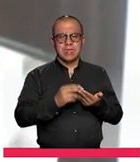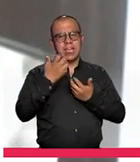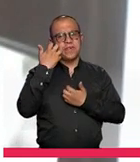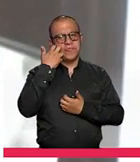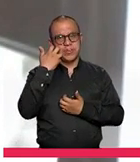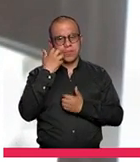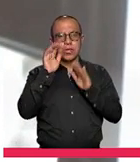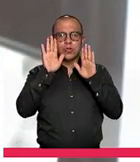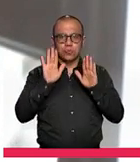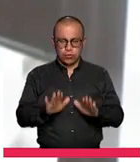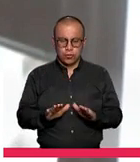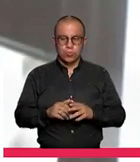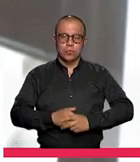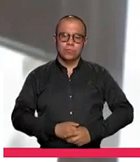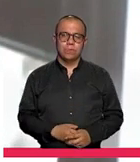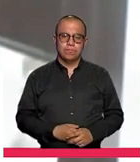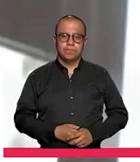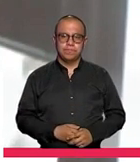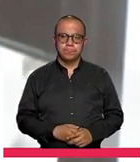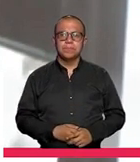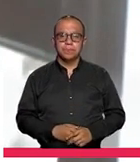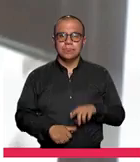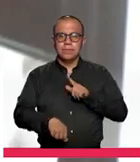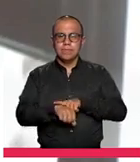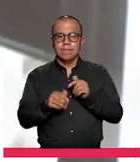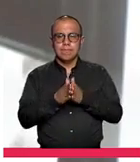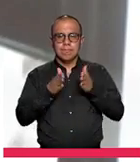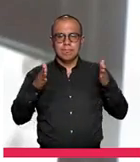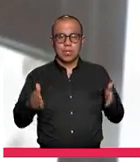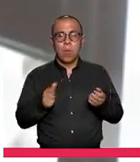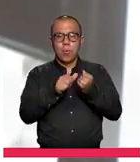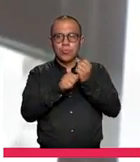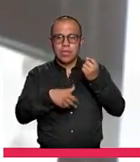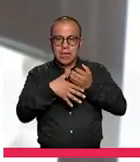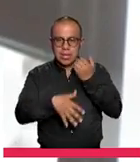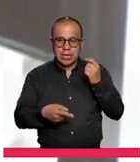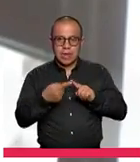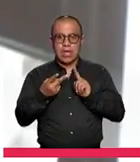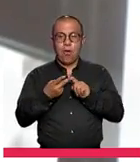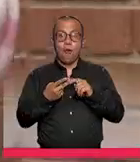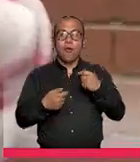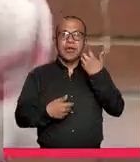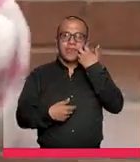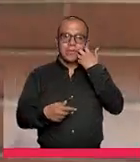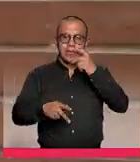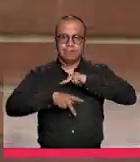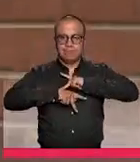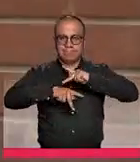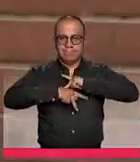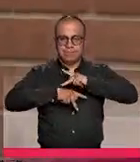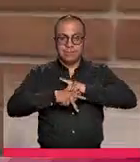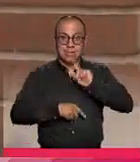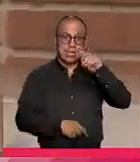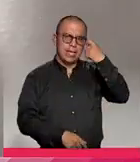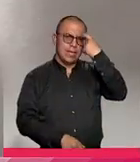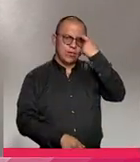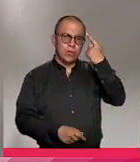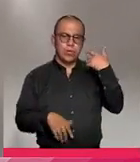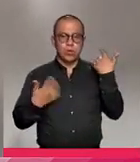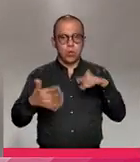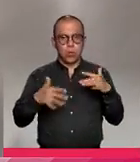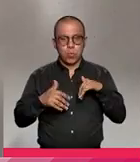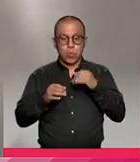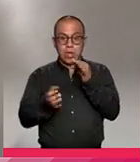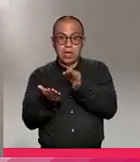enfermedades que se presentan en la infancia, como lo es la diarrea, la enfermedad respiratoria. El gobierno destacó que